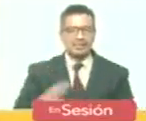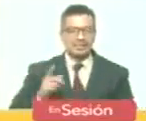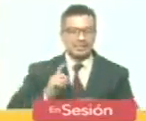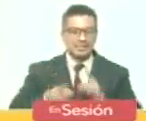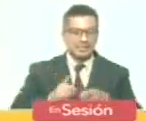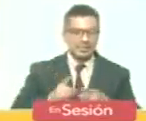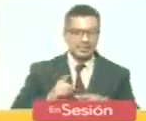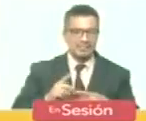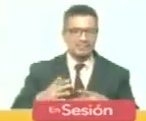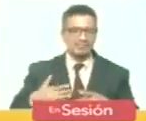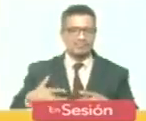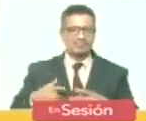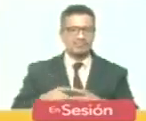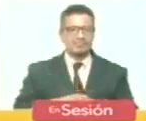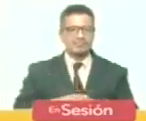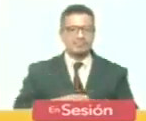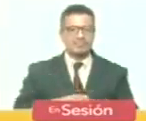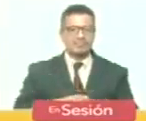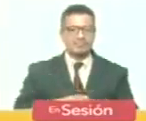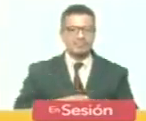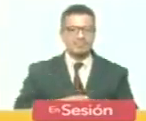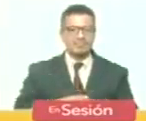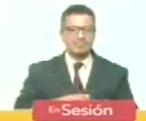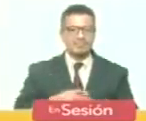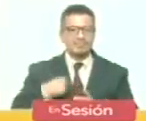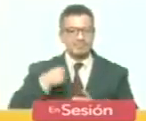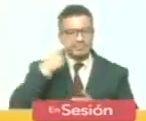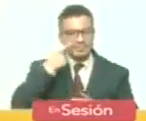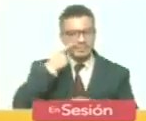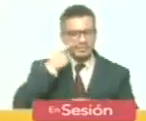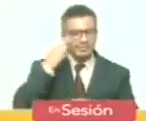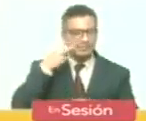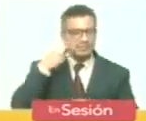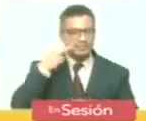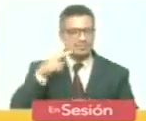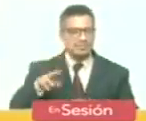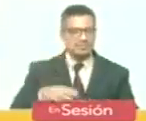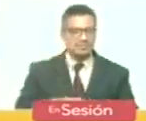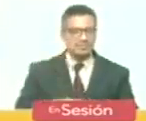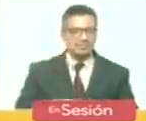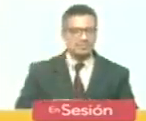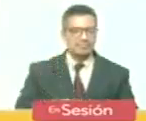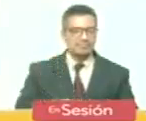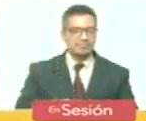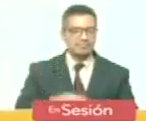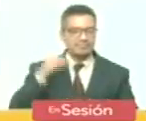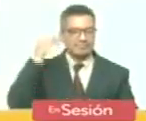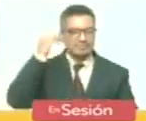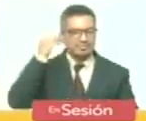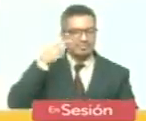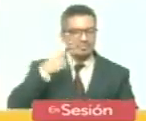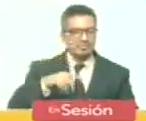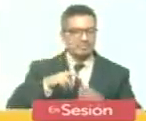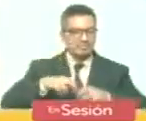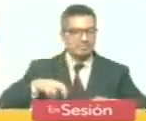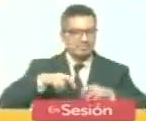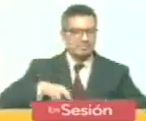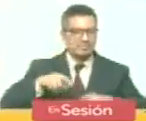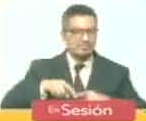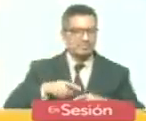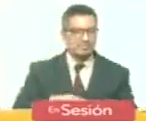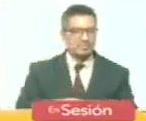cierto y aire racista. Eso hay que revisarlo, pues. Recordando pues,